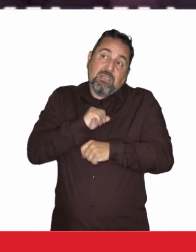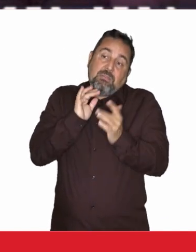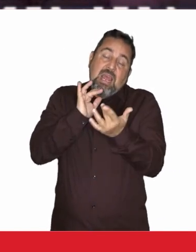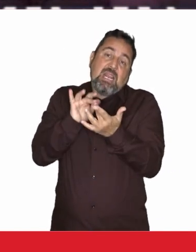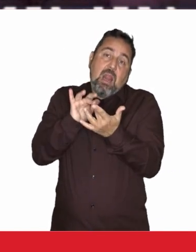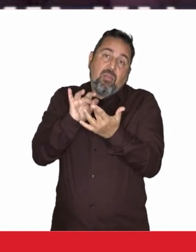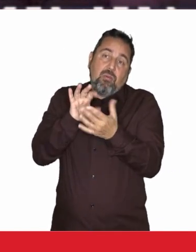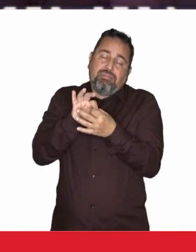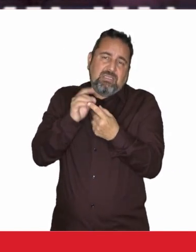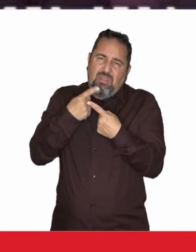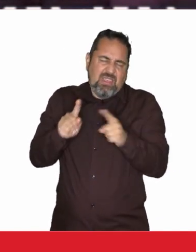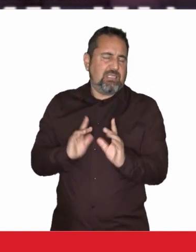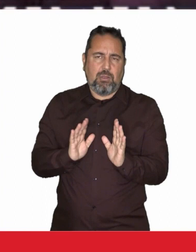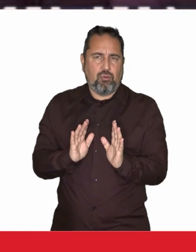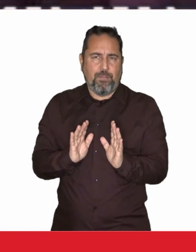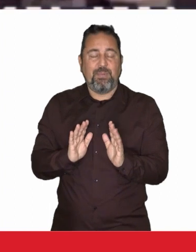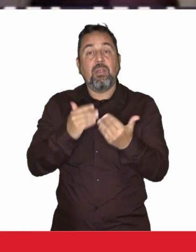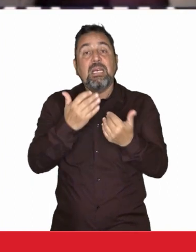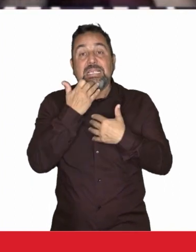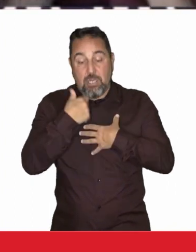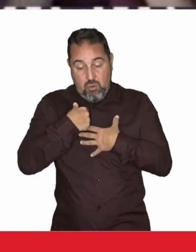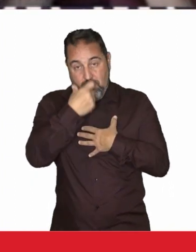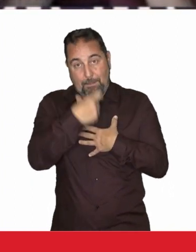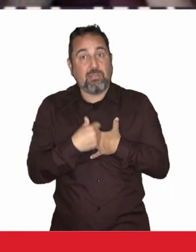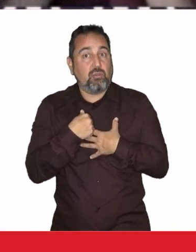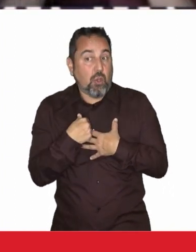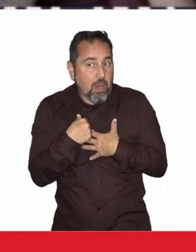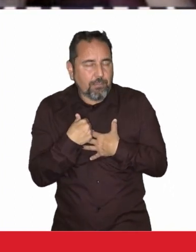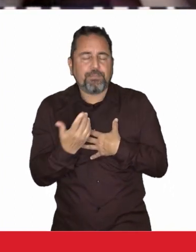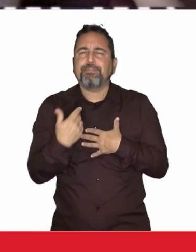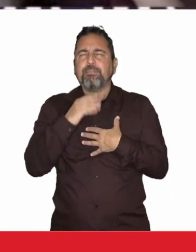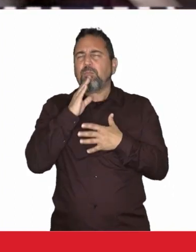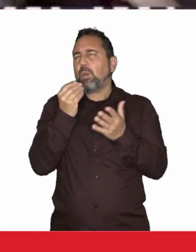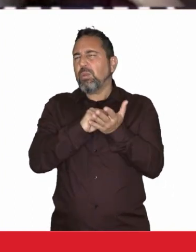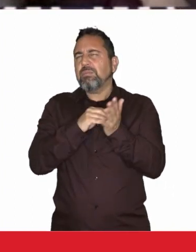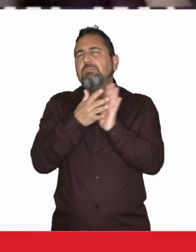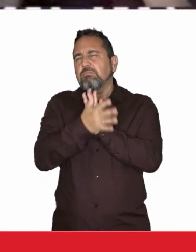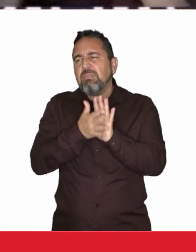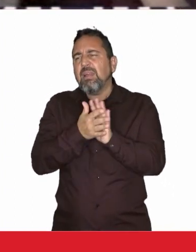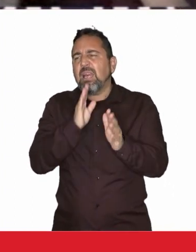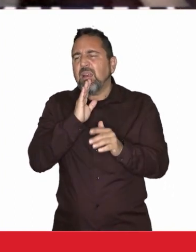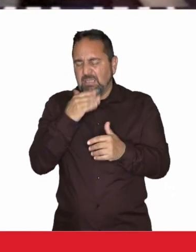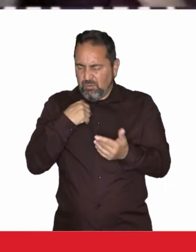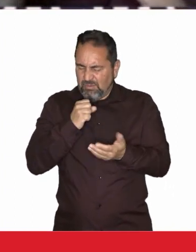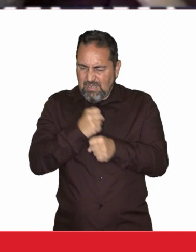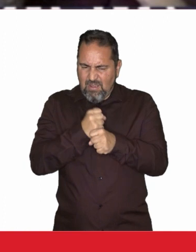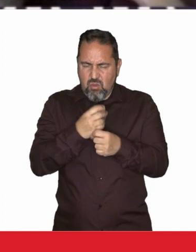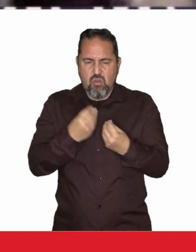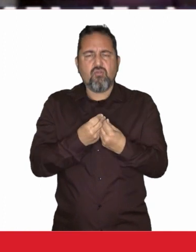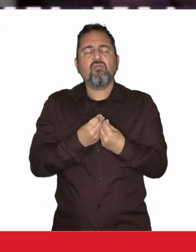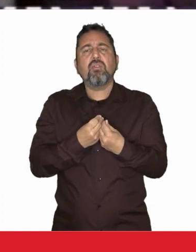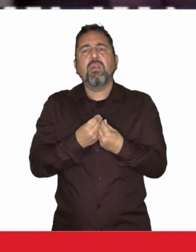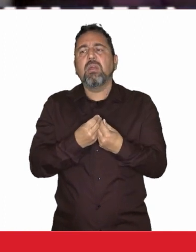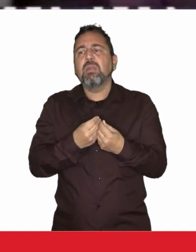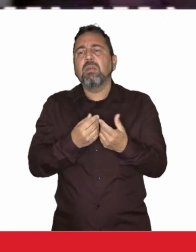estoy esperando un tipo de relación totalmente distinta. Entonces, si yo soy una persona que estoy, esto lo hablamos mucho, me acuerdo cuando estuvimos con él